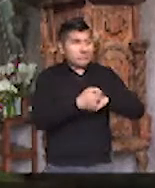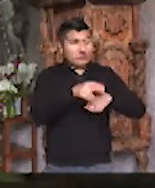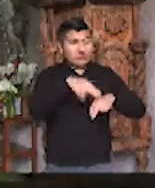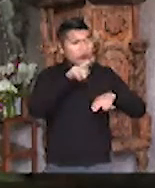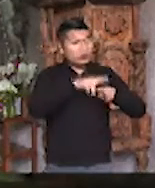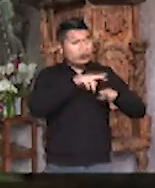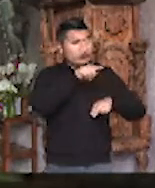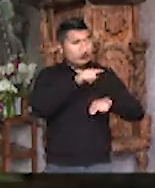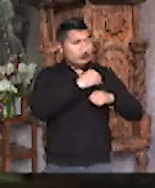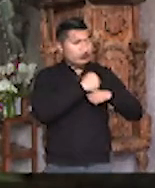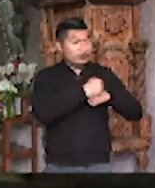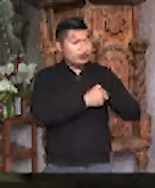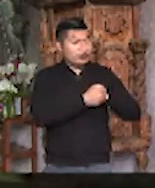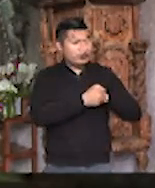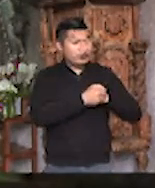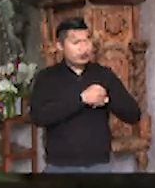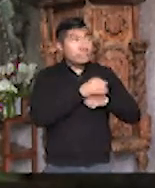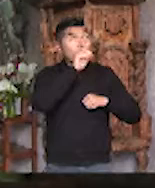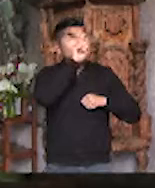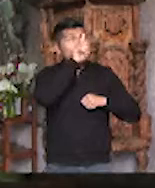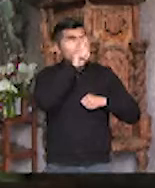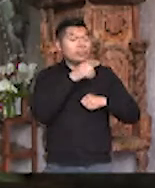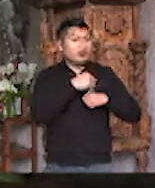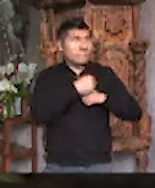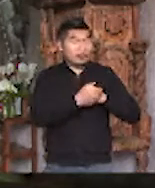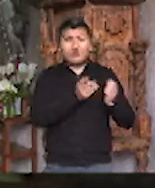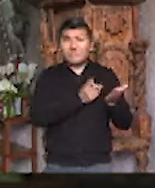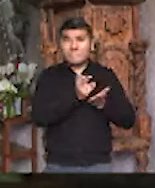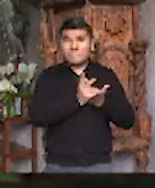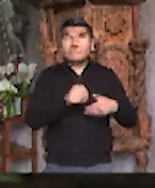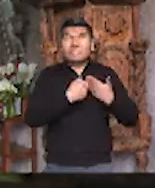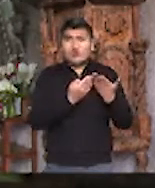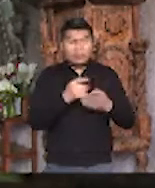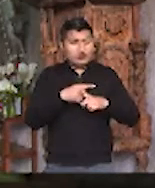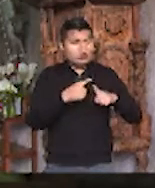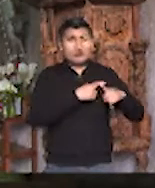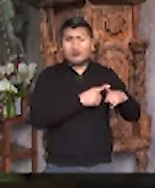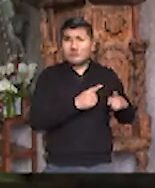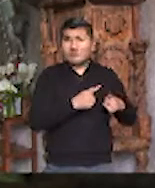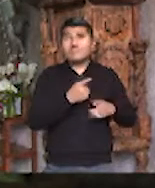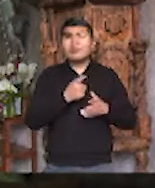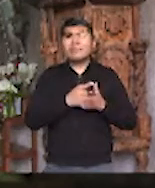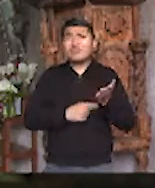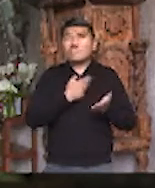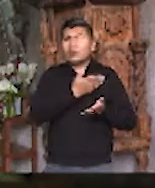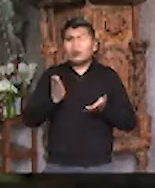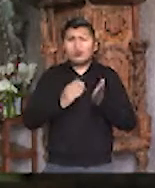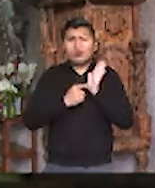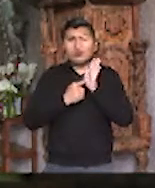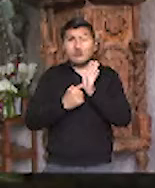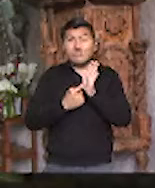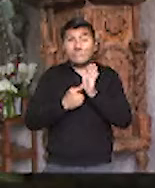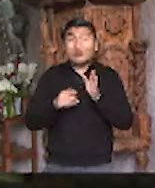y el pan que eres tú el pan verdadero qué señal le